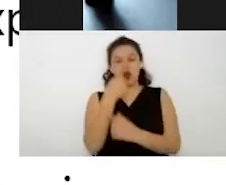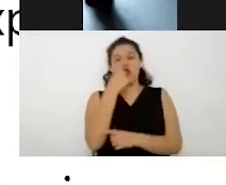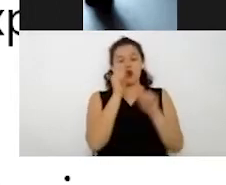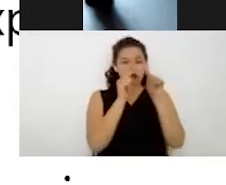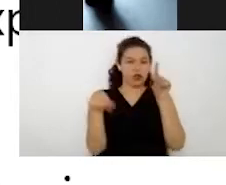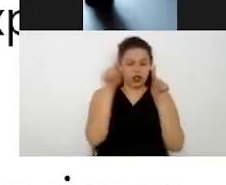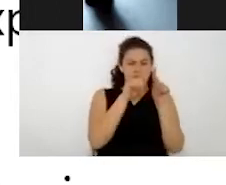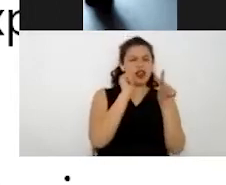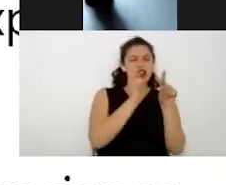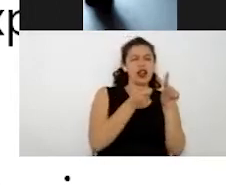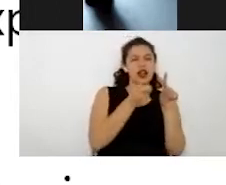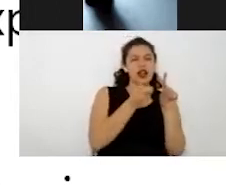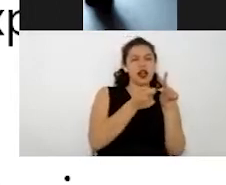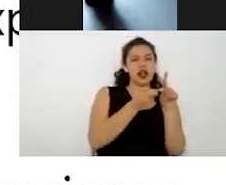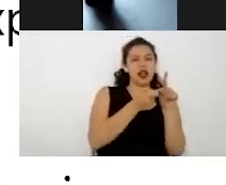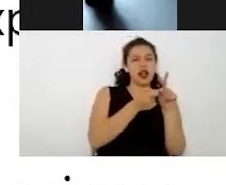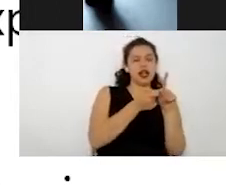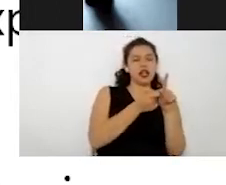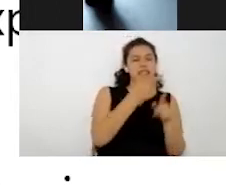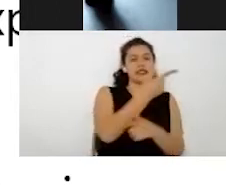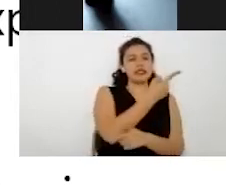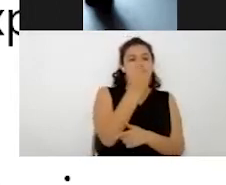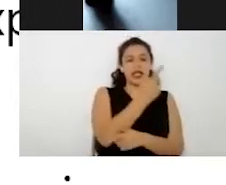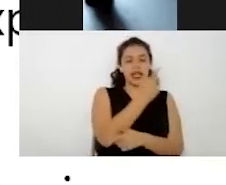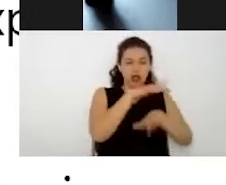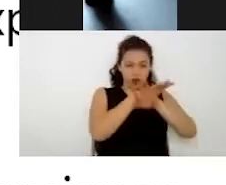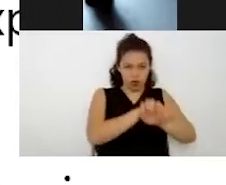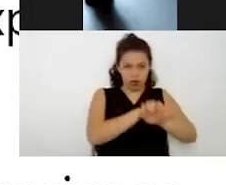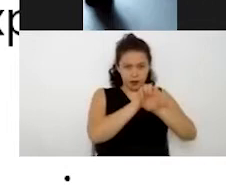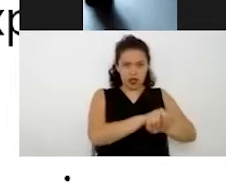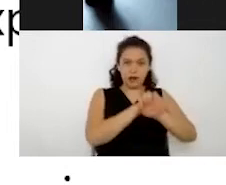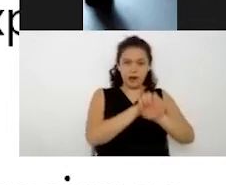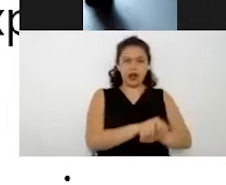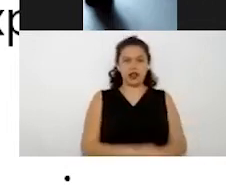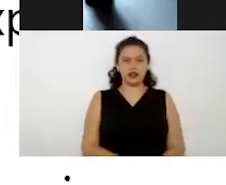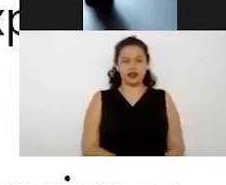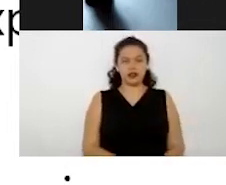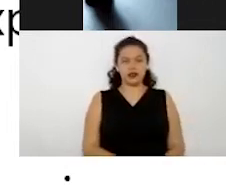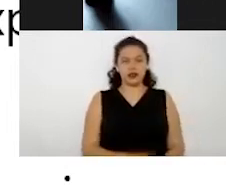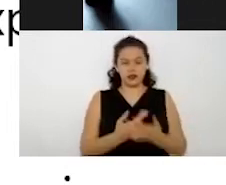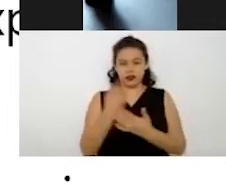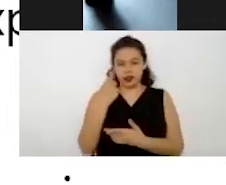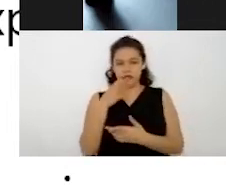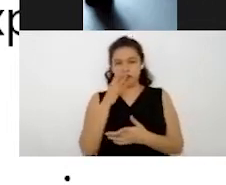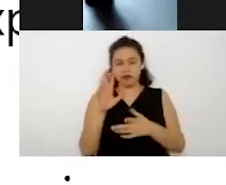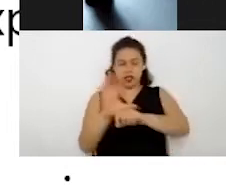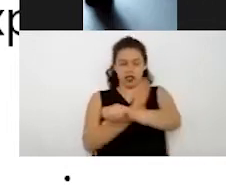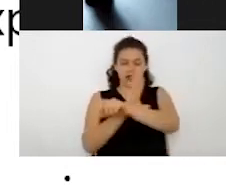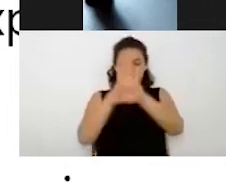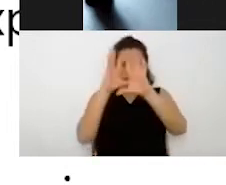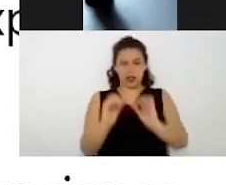estar conformado por 100 compresiones. Permítame un momento que está agotando mi batería.